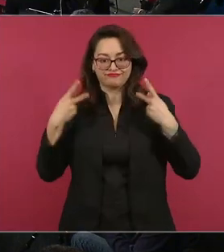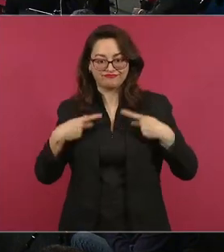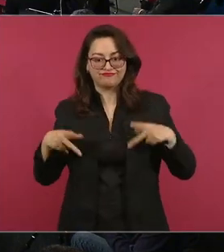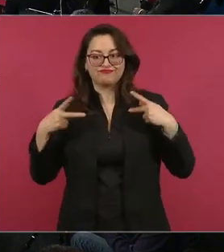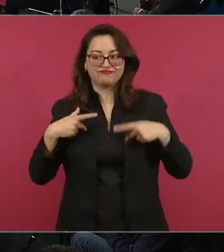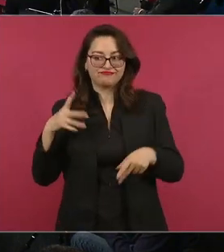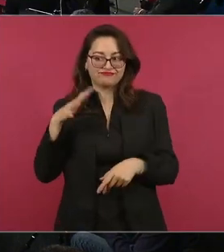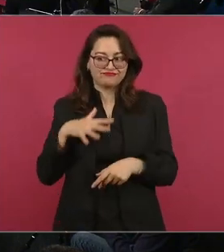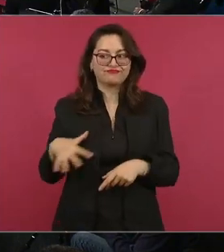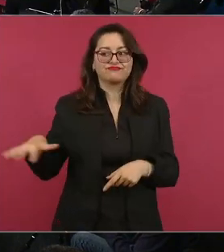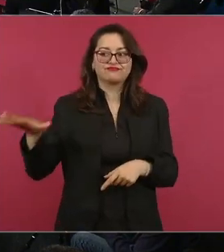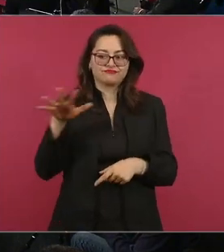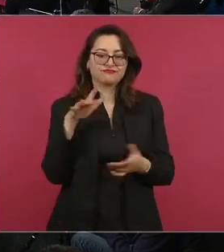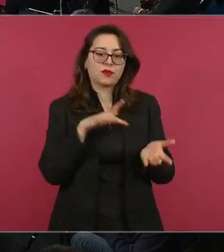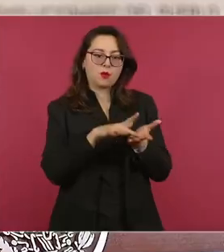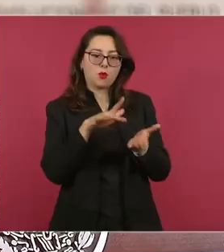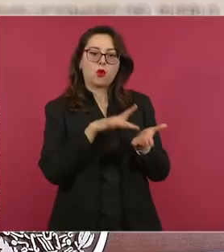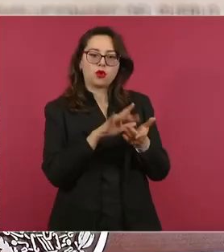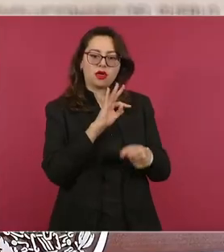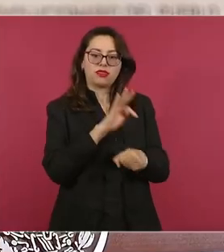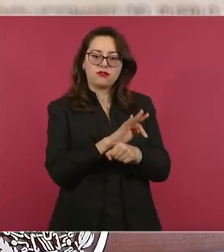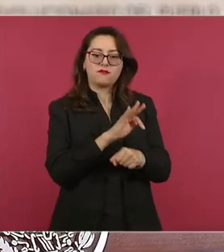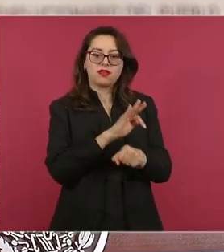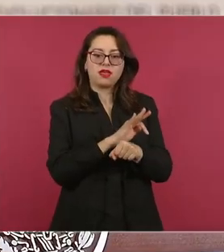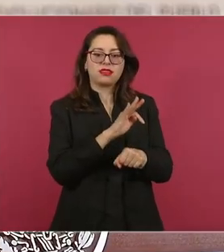bases sociales porque les daban